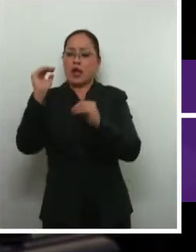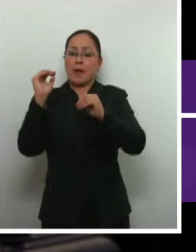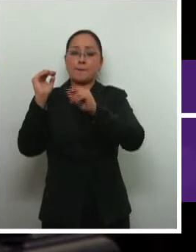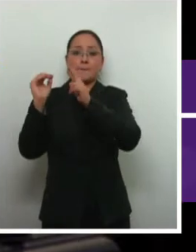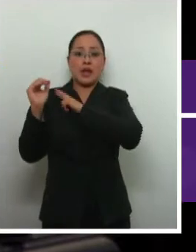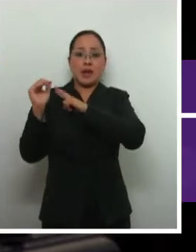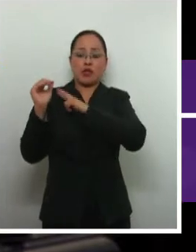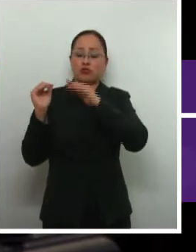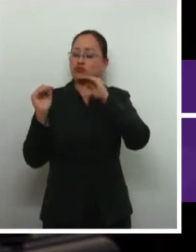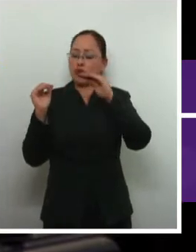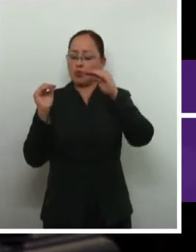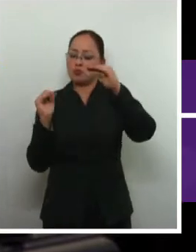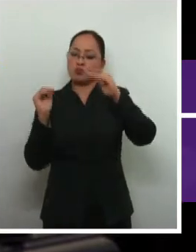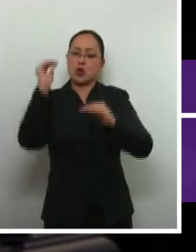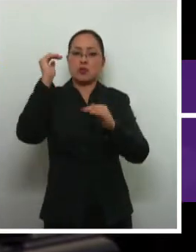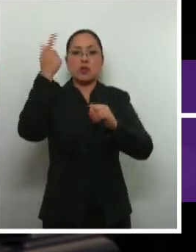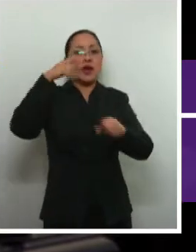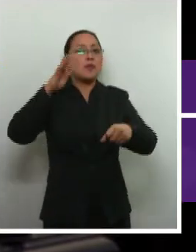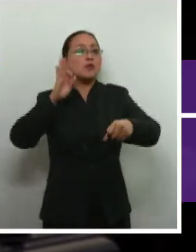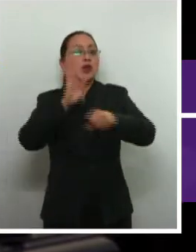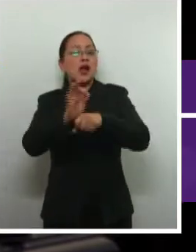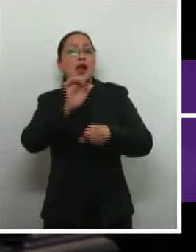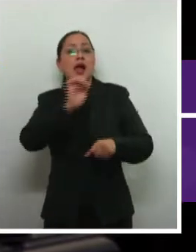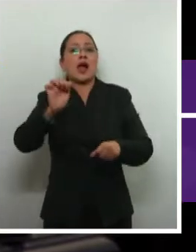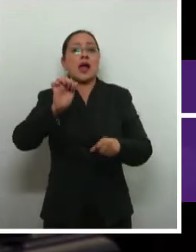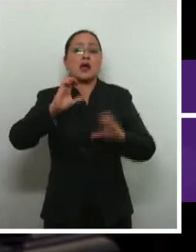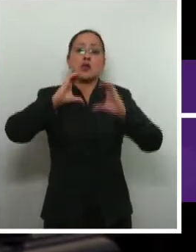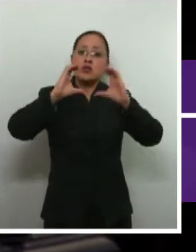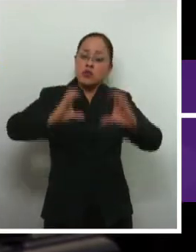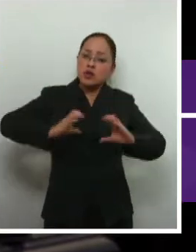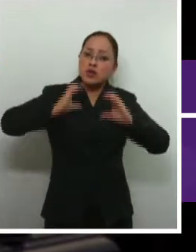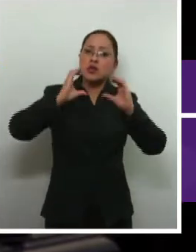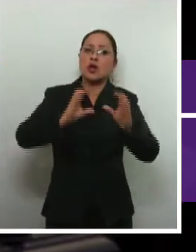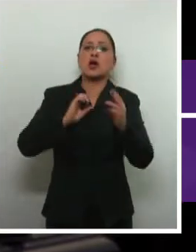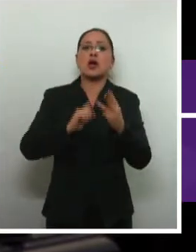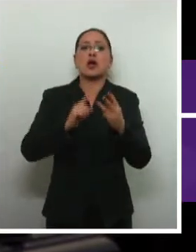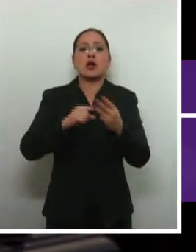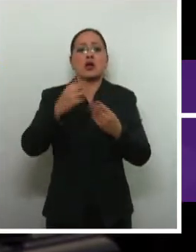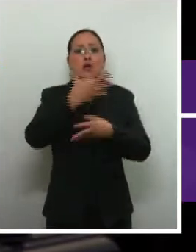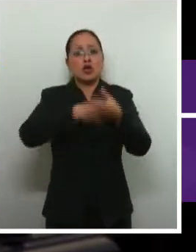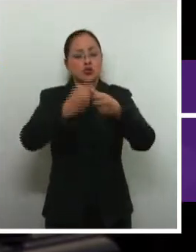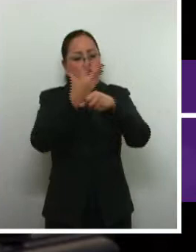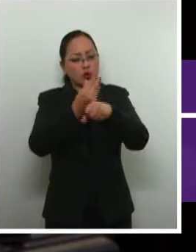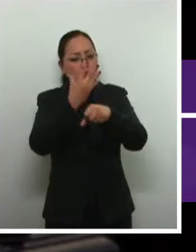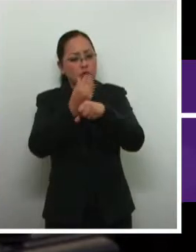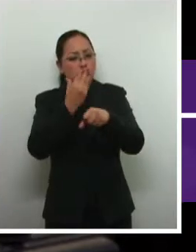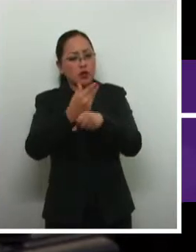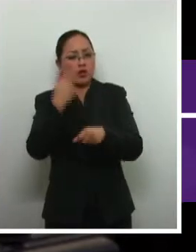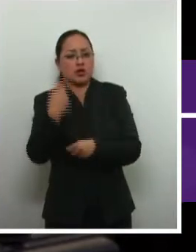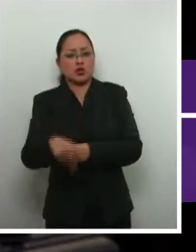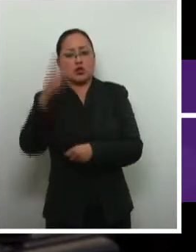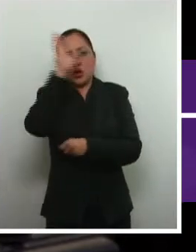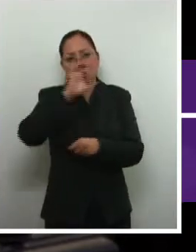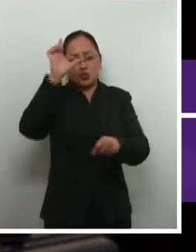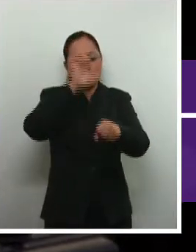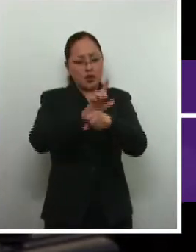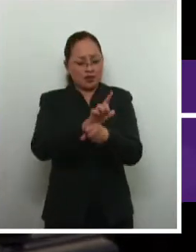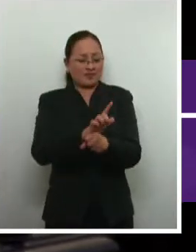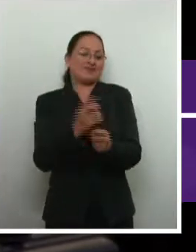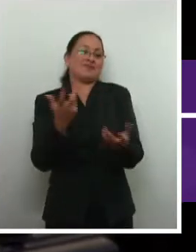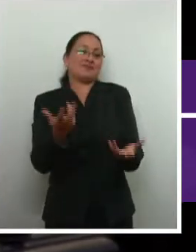privado, para la protección, conservación, restauración del patrimonio